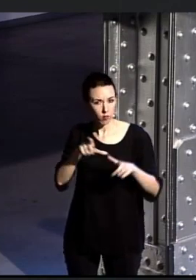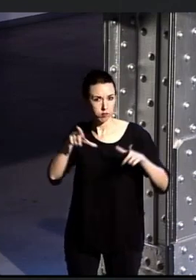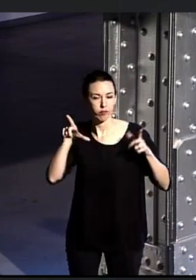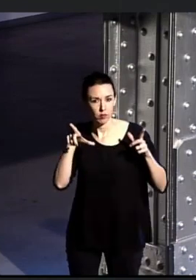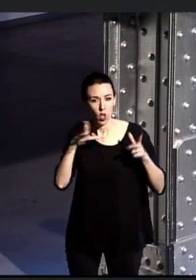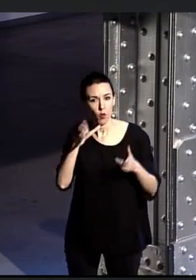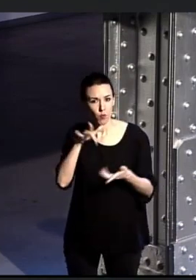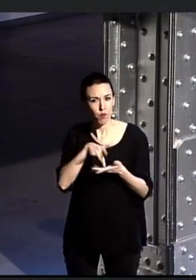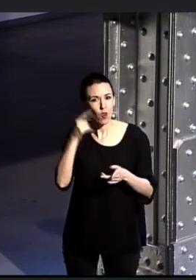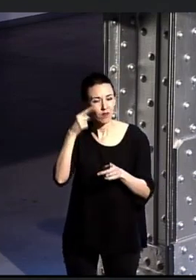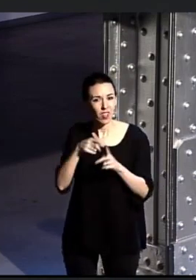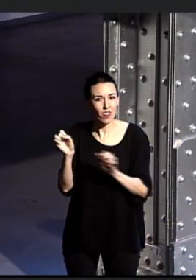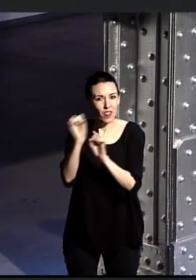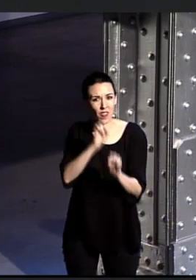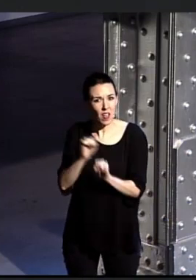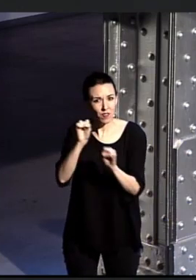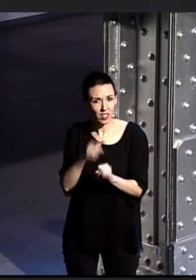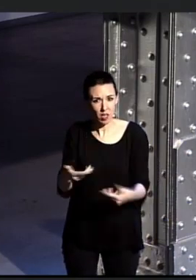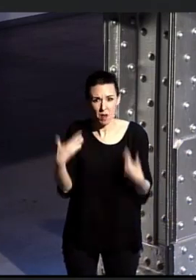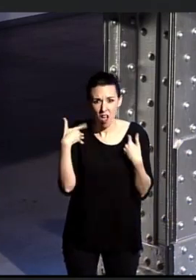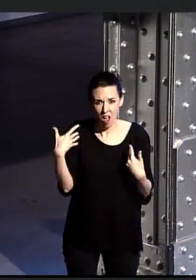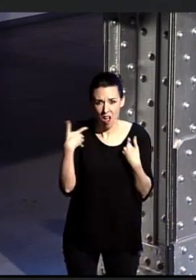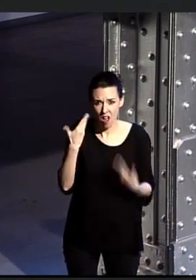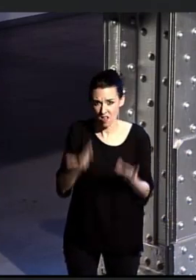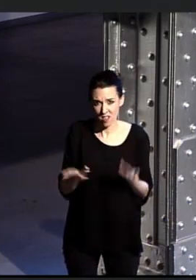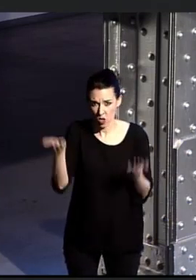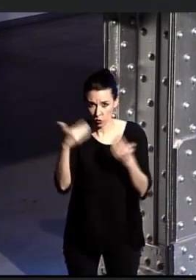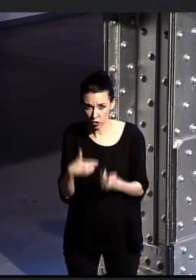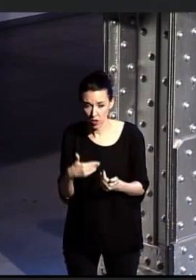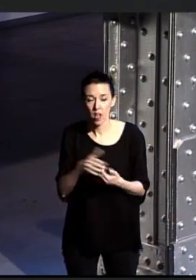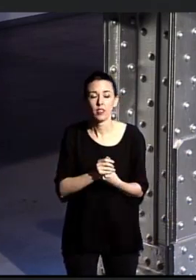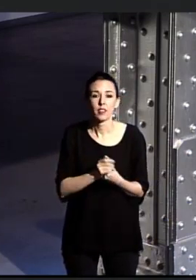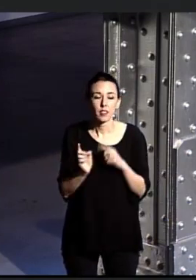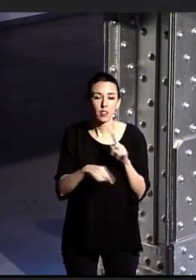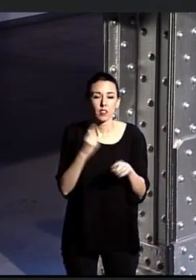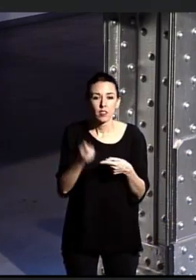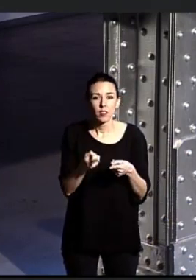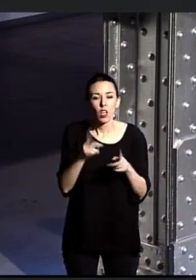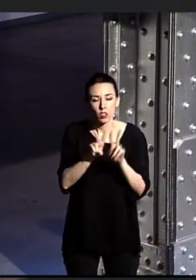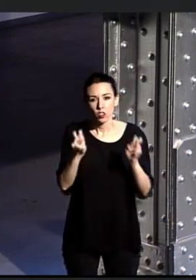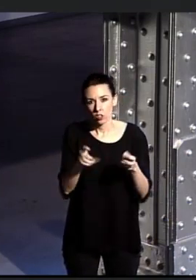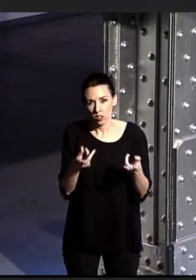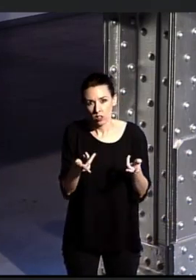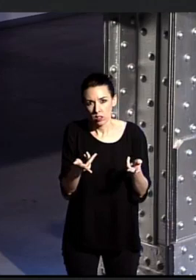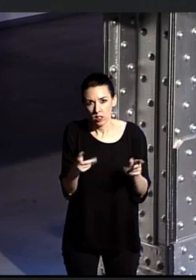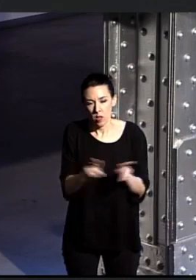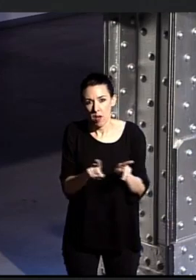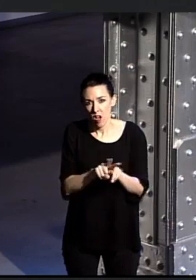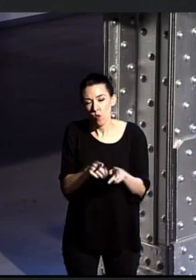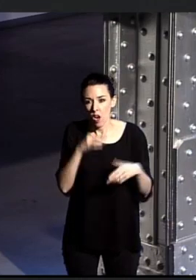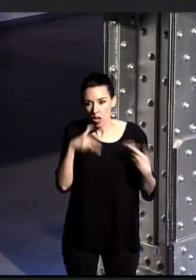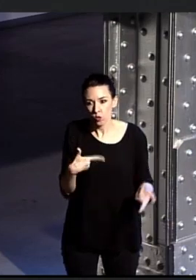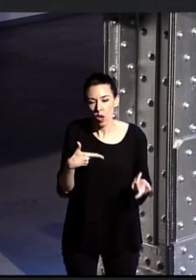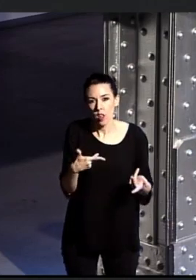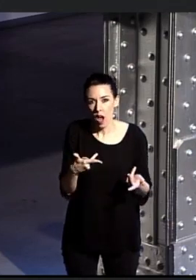pues, por defender a quien está padeciendo la injusticia. Y pues que es un tema pues, que es como de actualidad, que